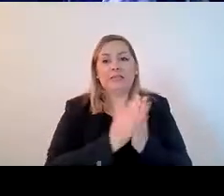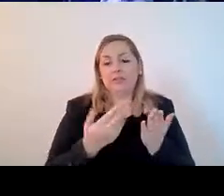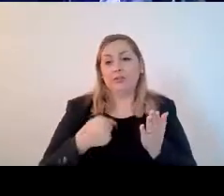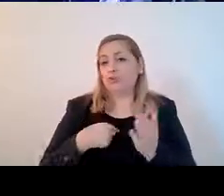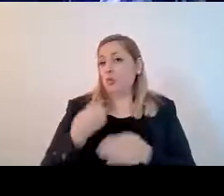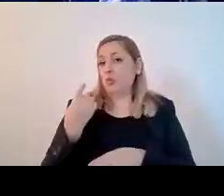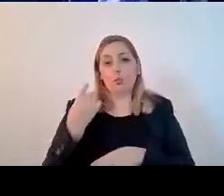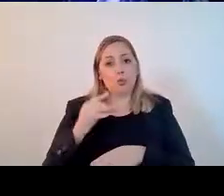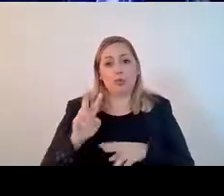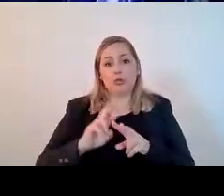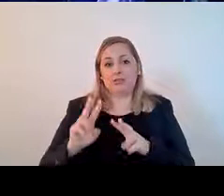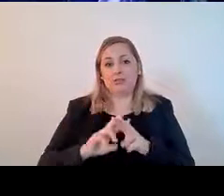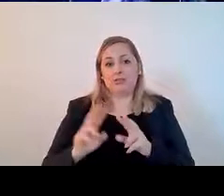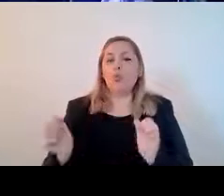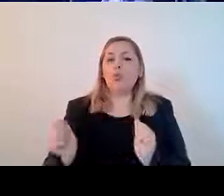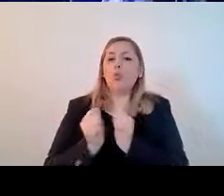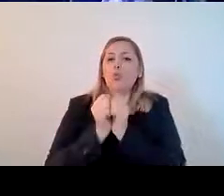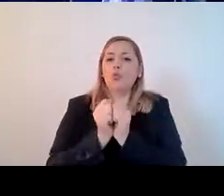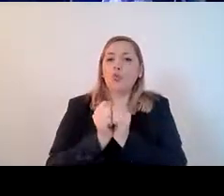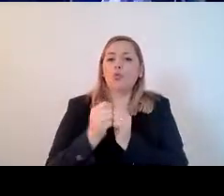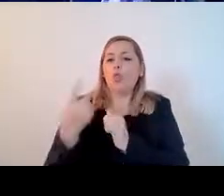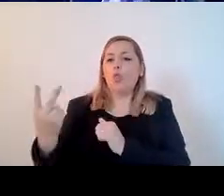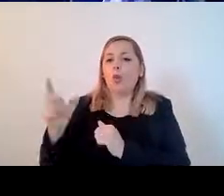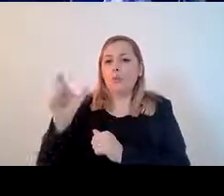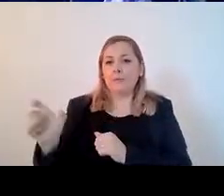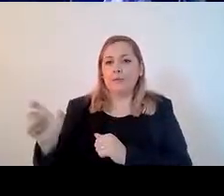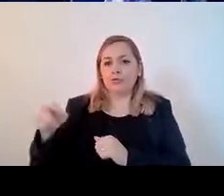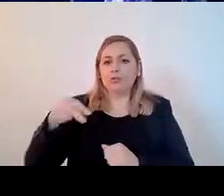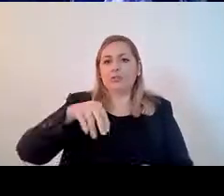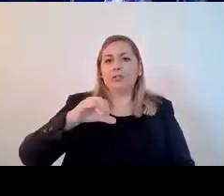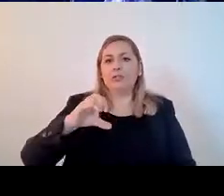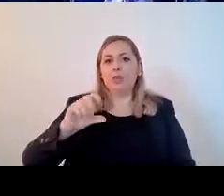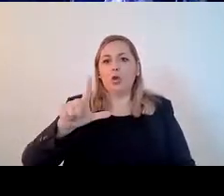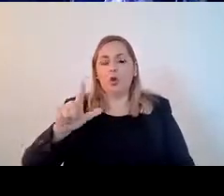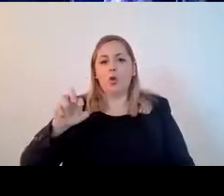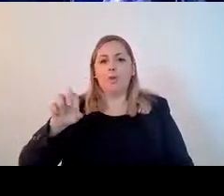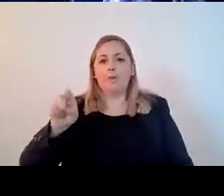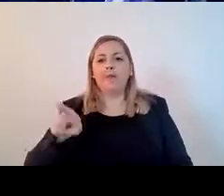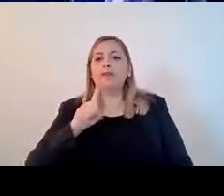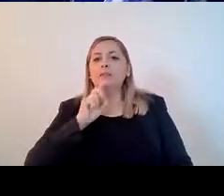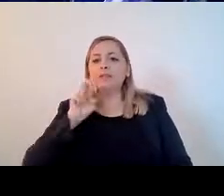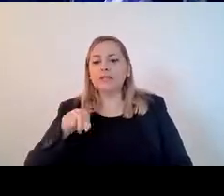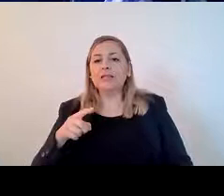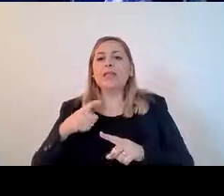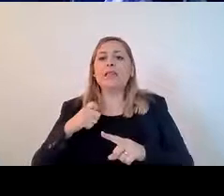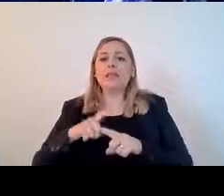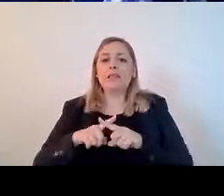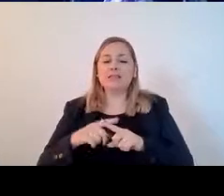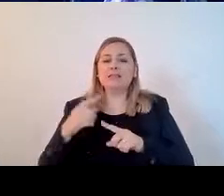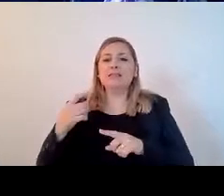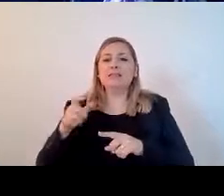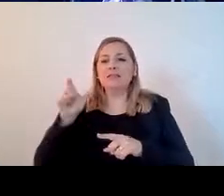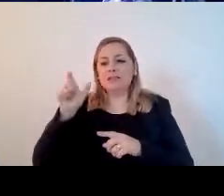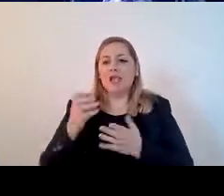lo realicé en conjunto con dos personas, Nicole Pastén, que era una exalumna de la Universidad de La Serena,